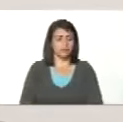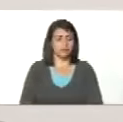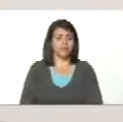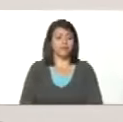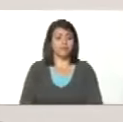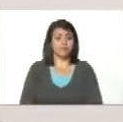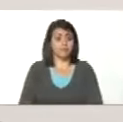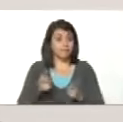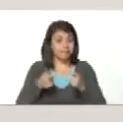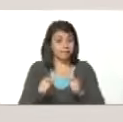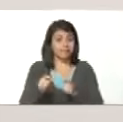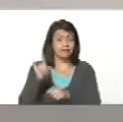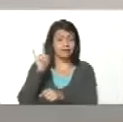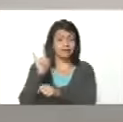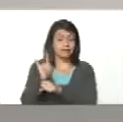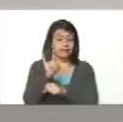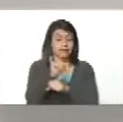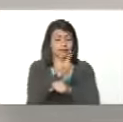para tratar de engañar,